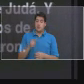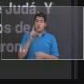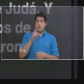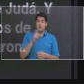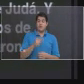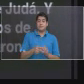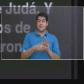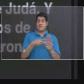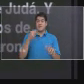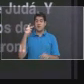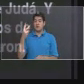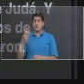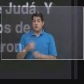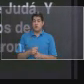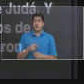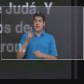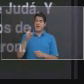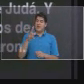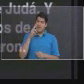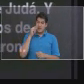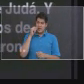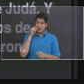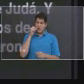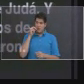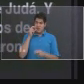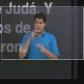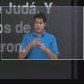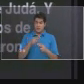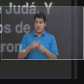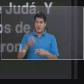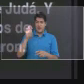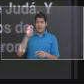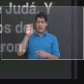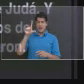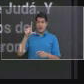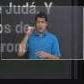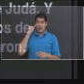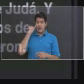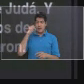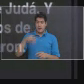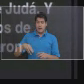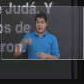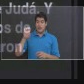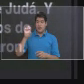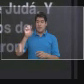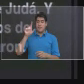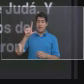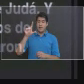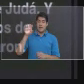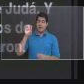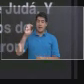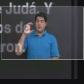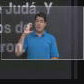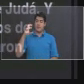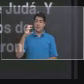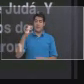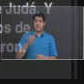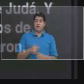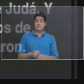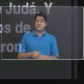Aquel hombre se llamaba Elimelec. No me apagas el chopper, por favor. Este de